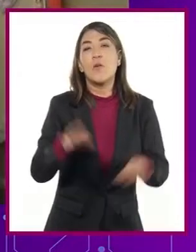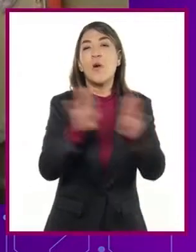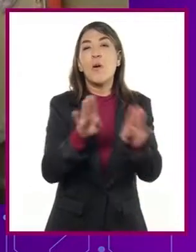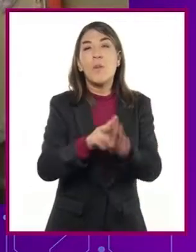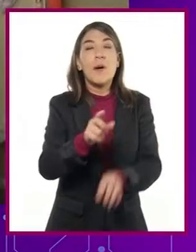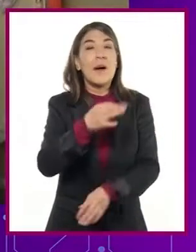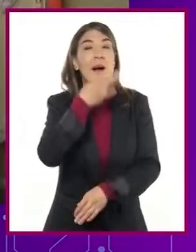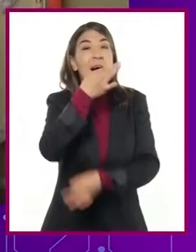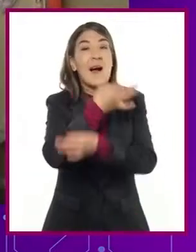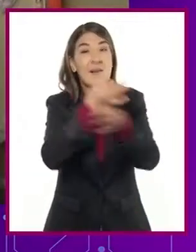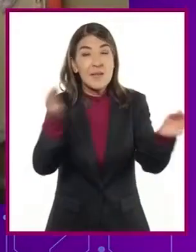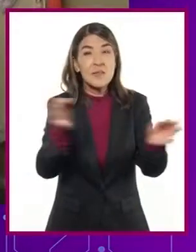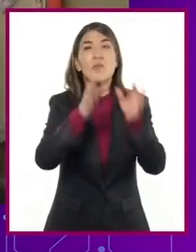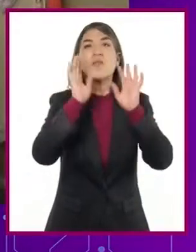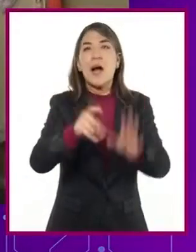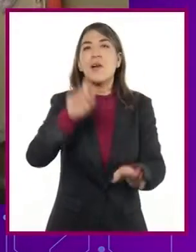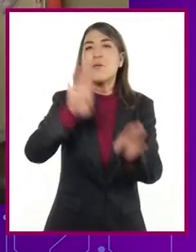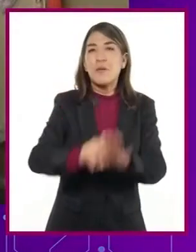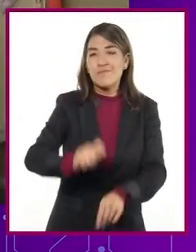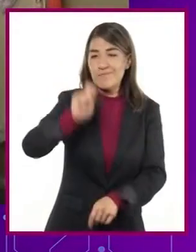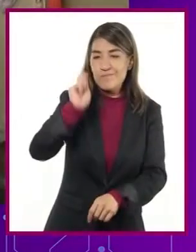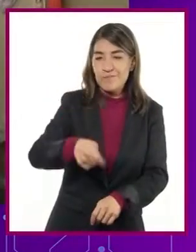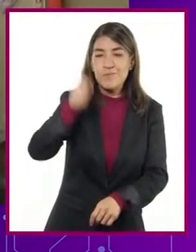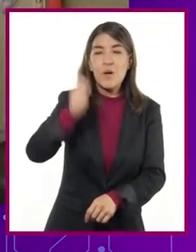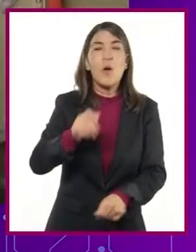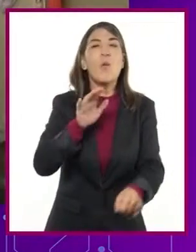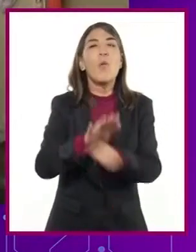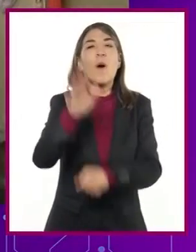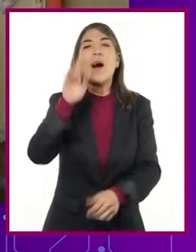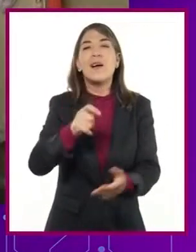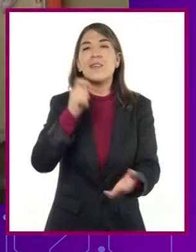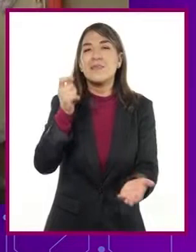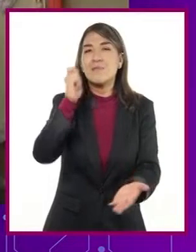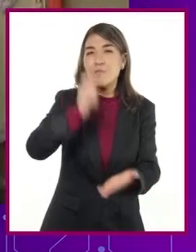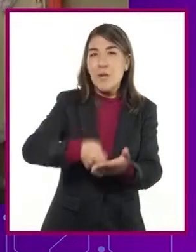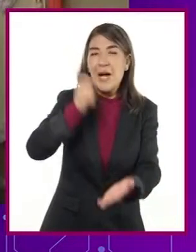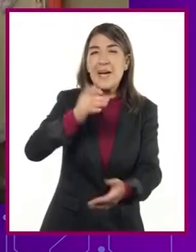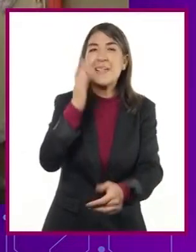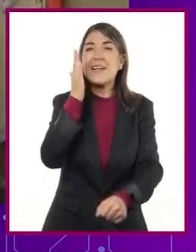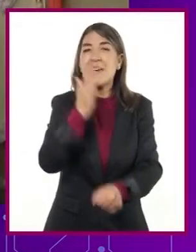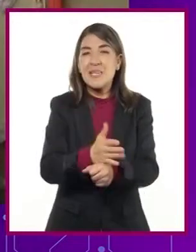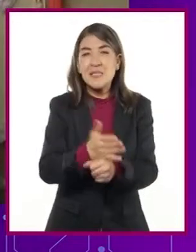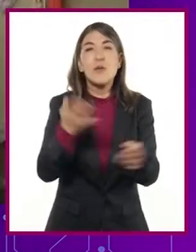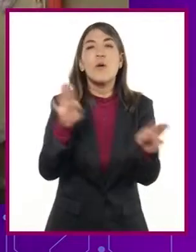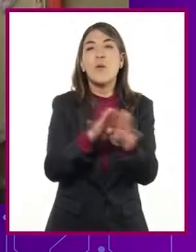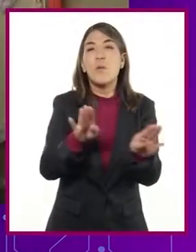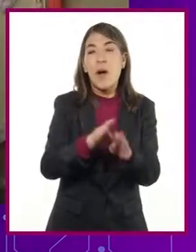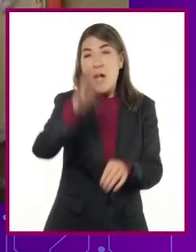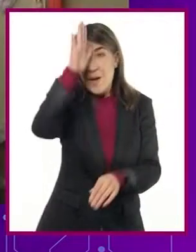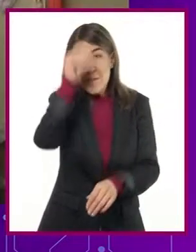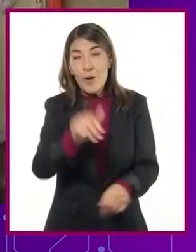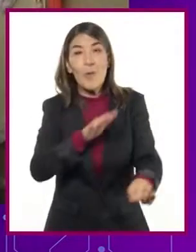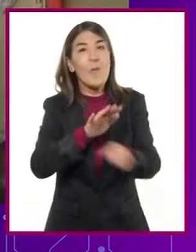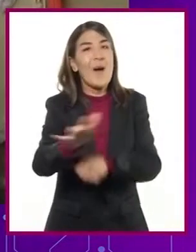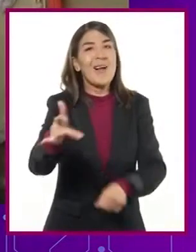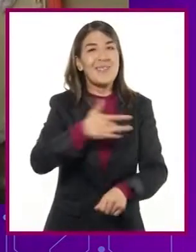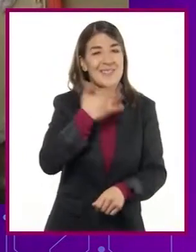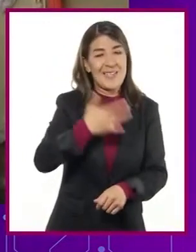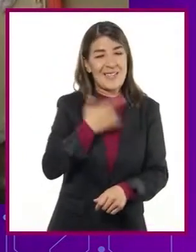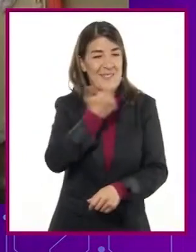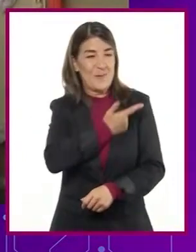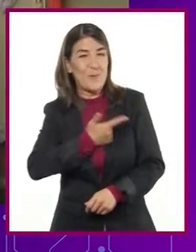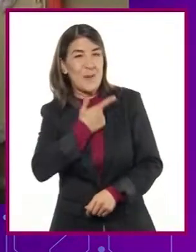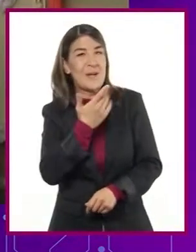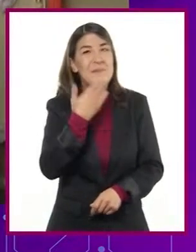que pensar que tienen que hacerlo de la manera más justa, no de acuerdo a lo que más les guste o a lo que más les disguste,